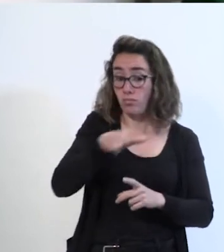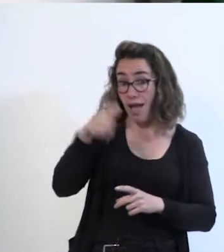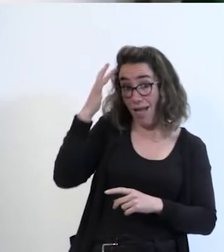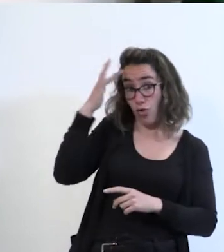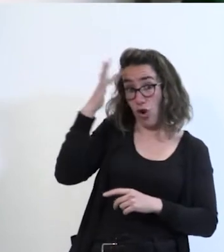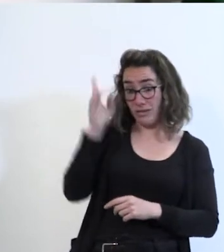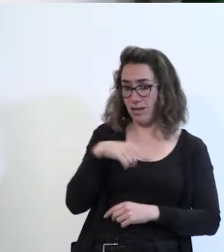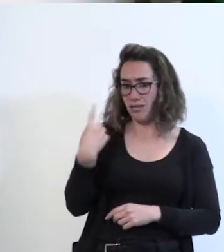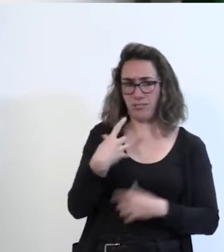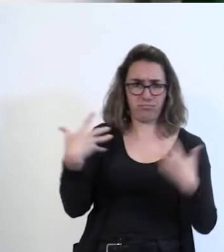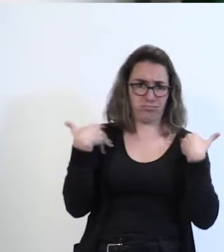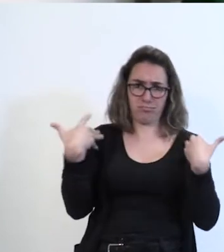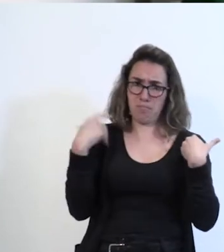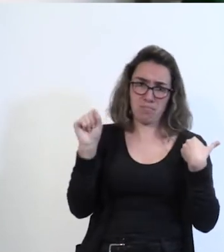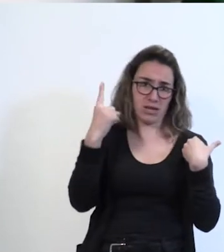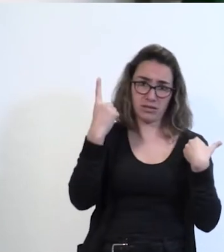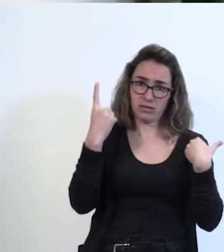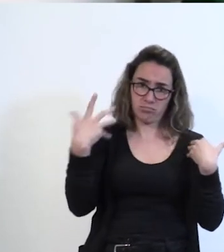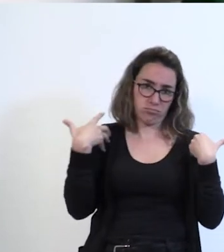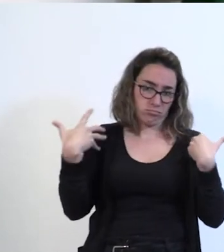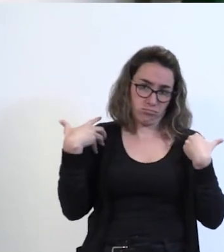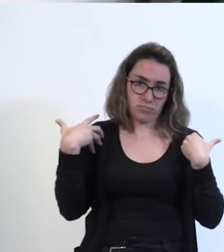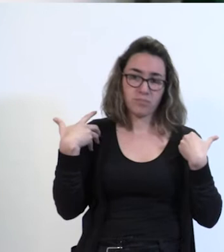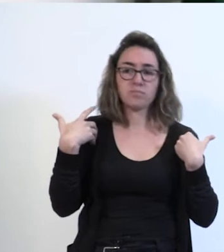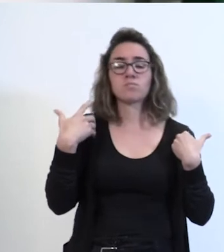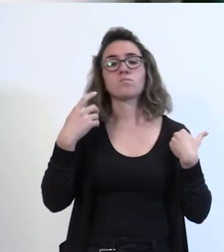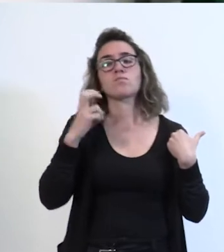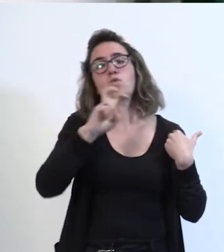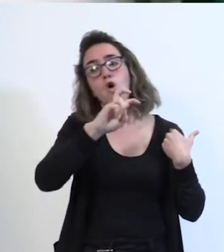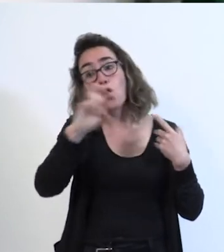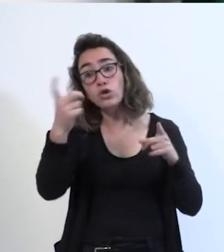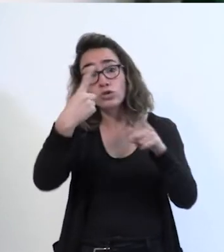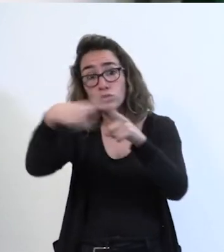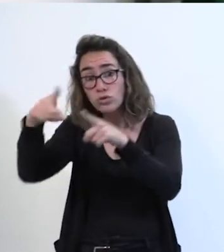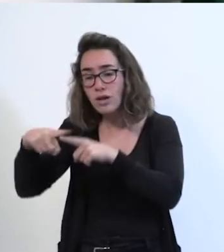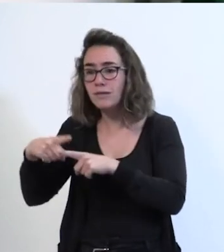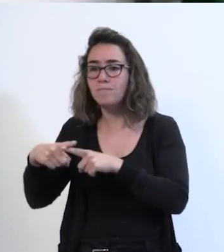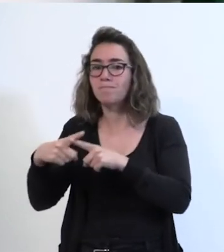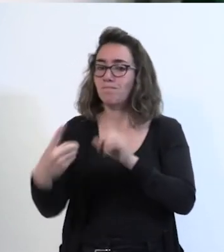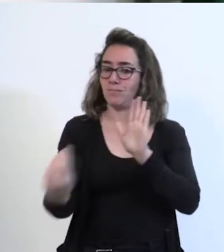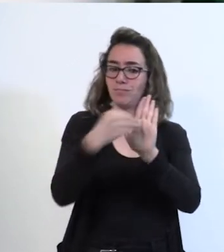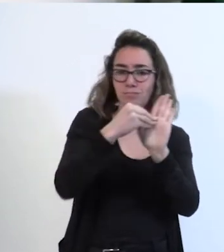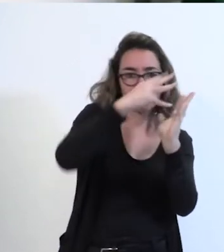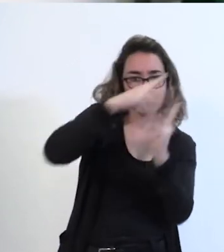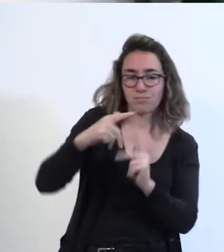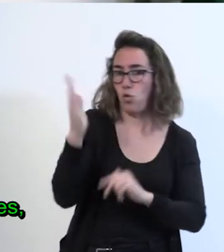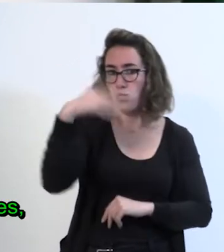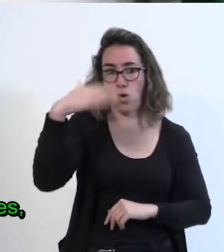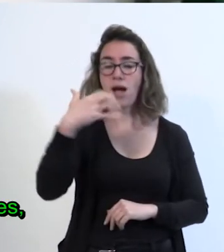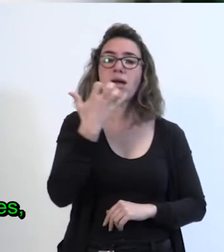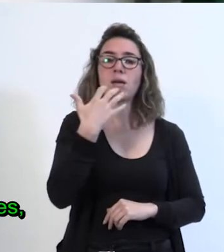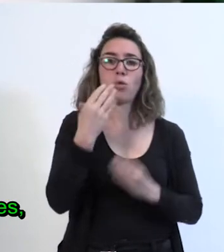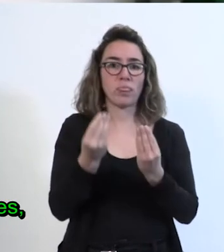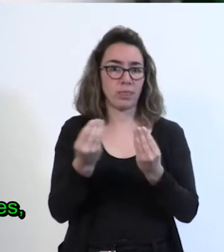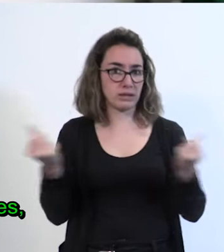las adolescentes son las principales víctimas. Hay otros hechos que no está registrando, como